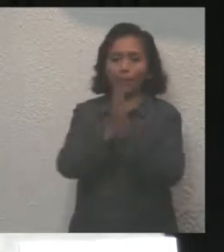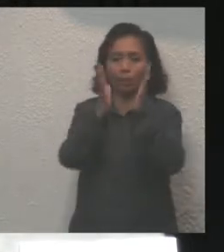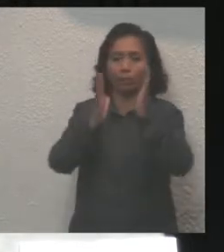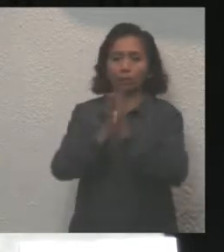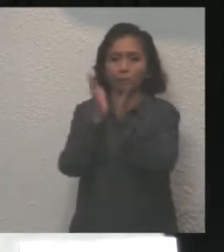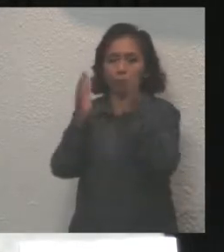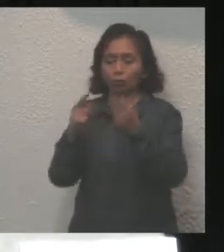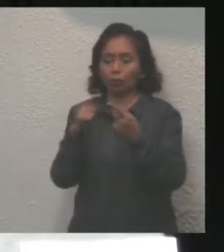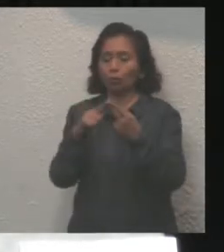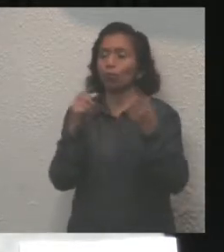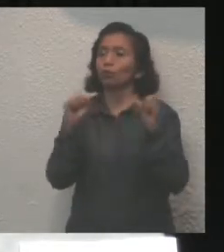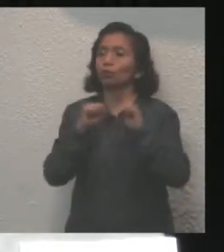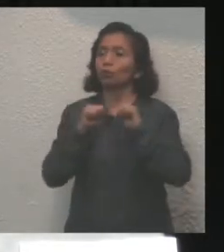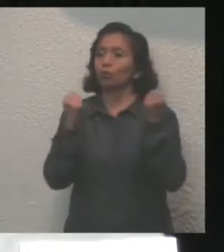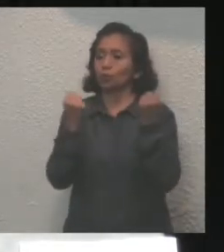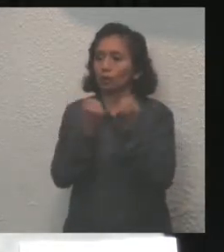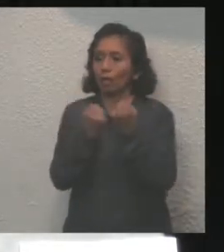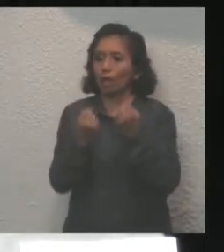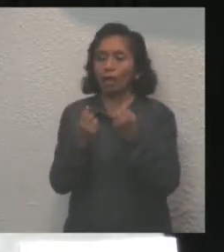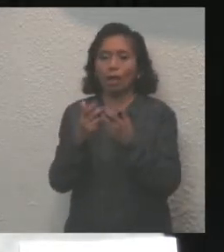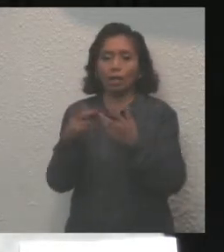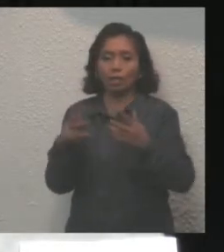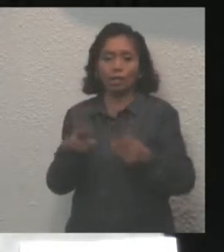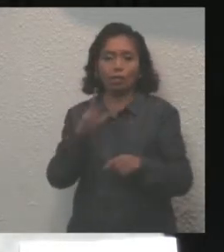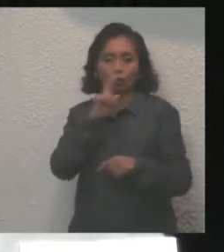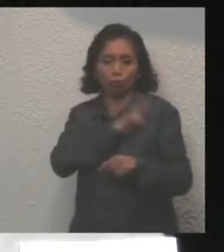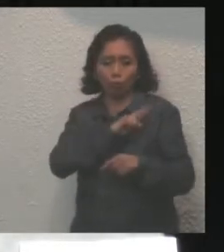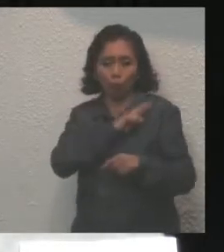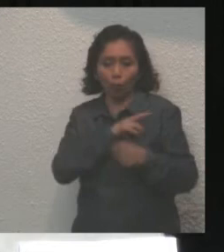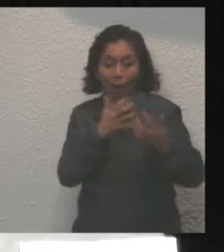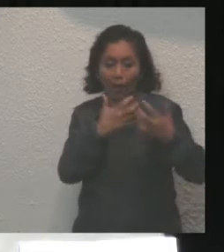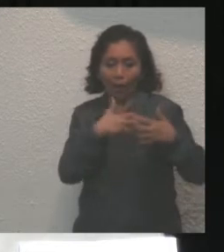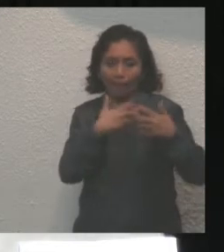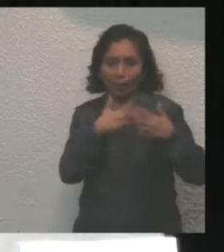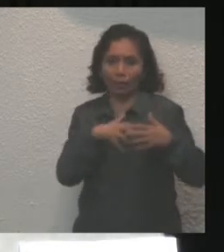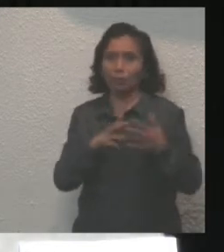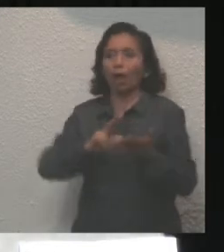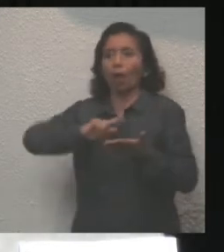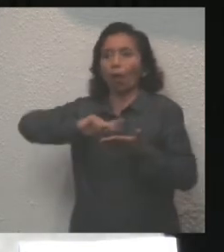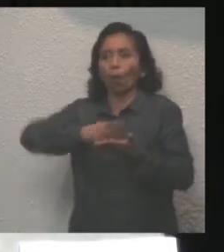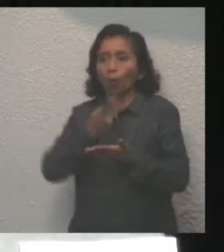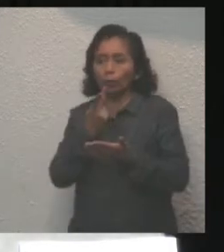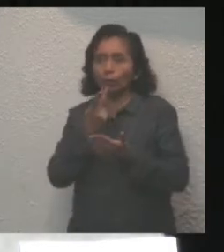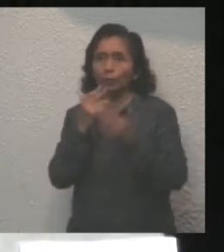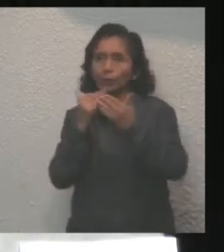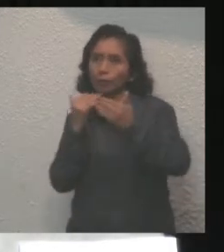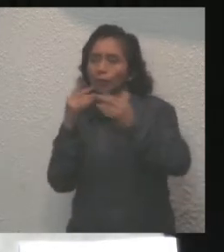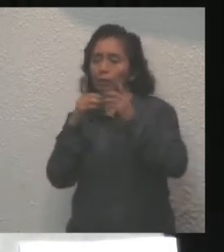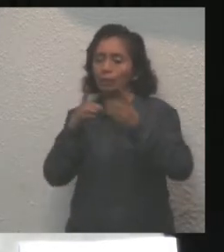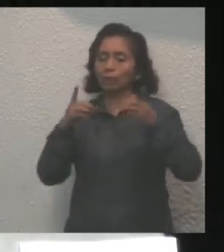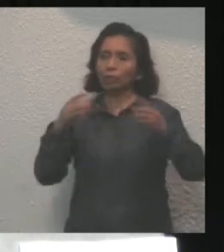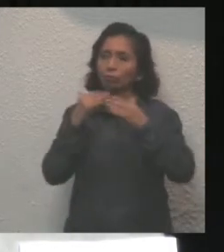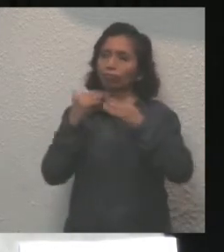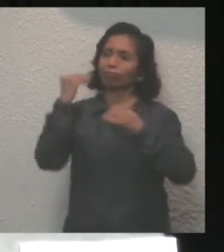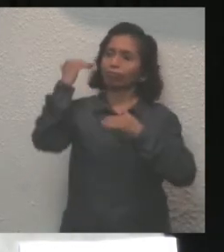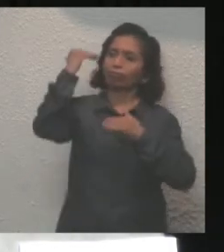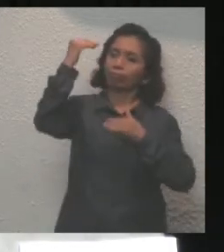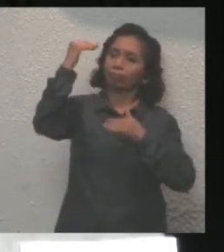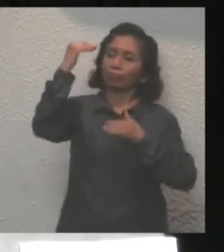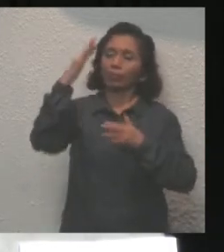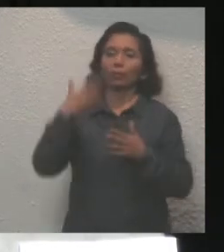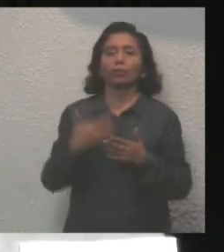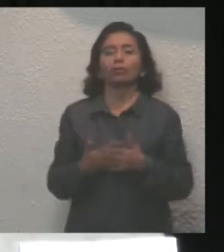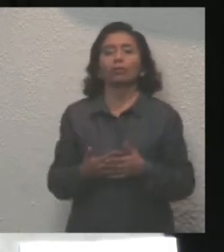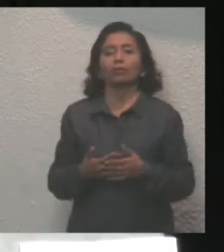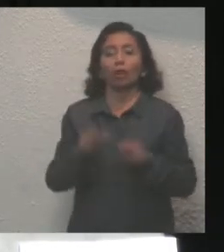sectores social, público y privado para volver a los niveles de desarrollo y crecimiento